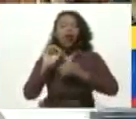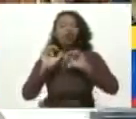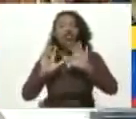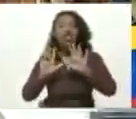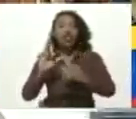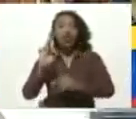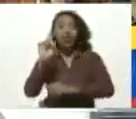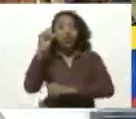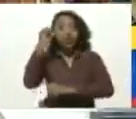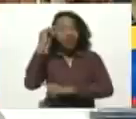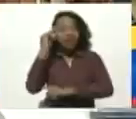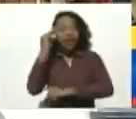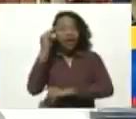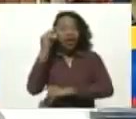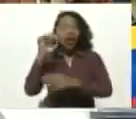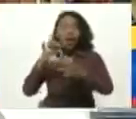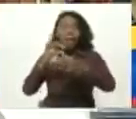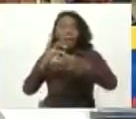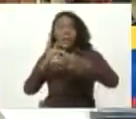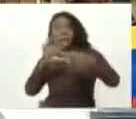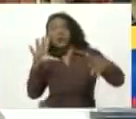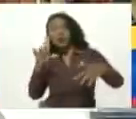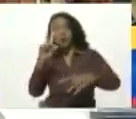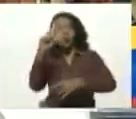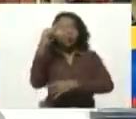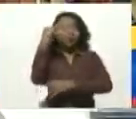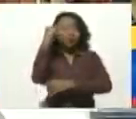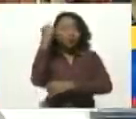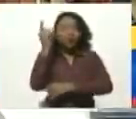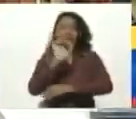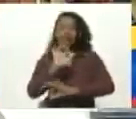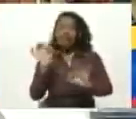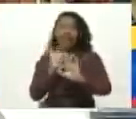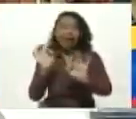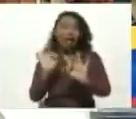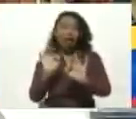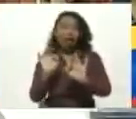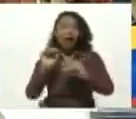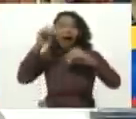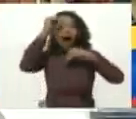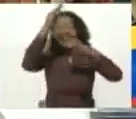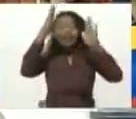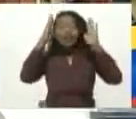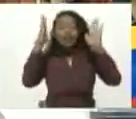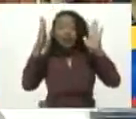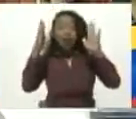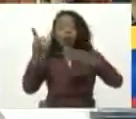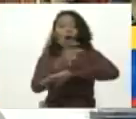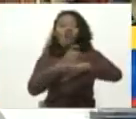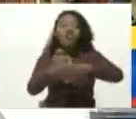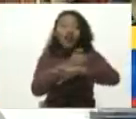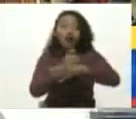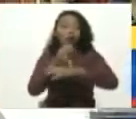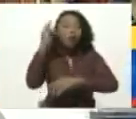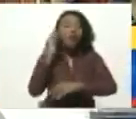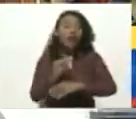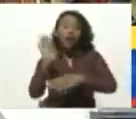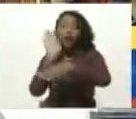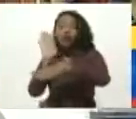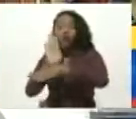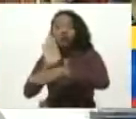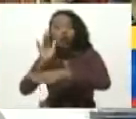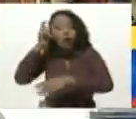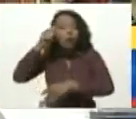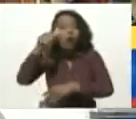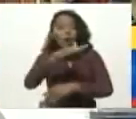581 días sin aflojar un solo día en la atención del gobierno bolivariano y en la protección al